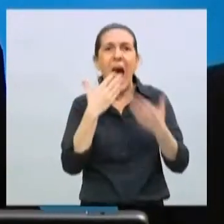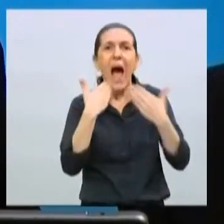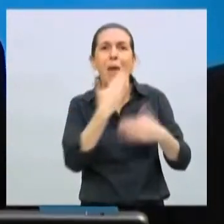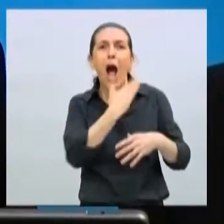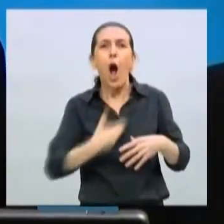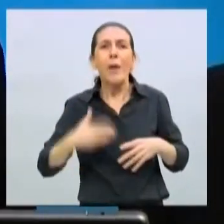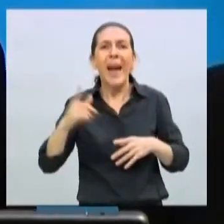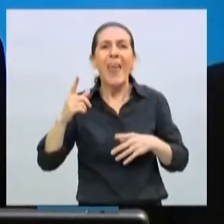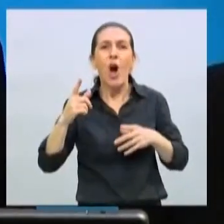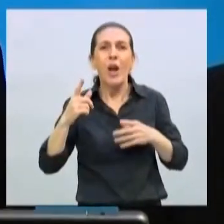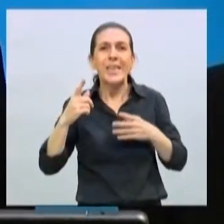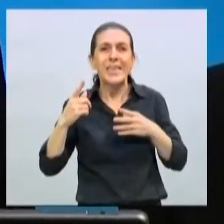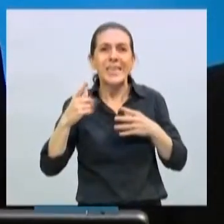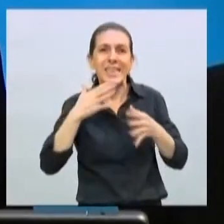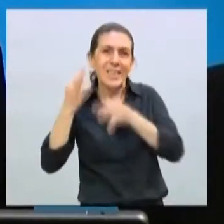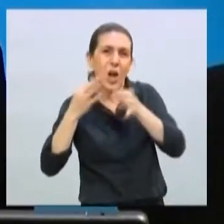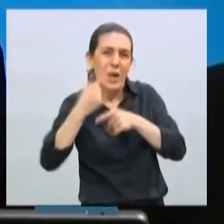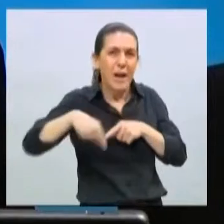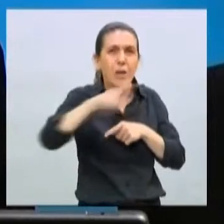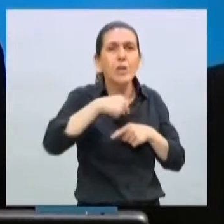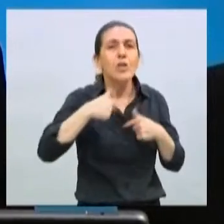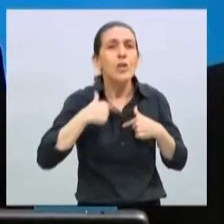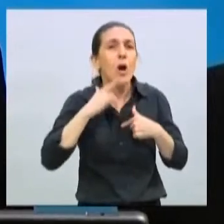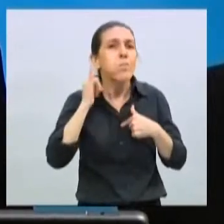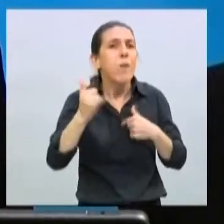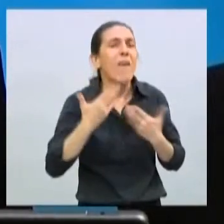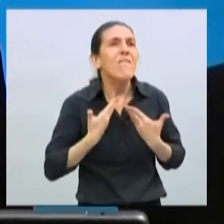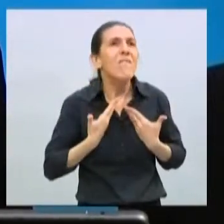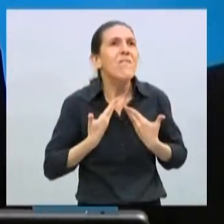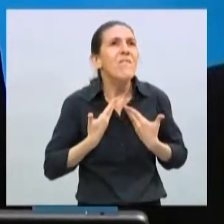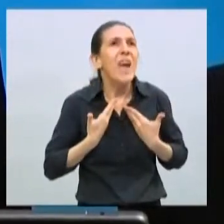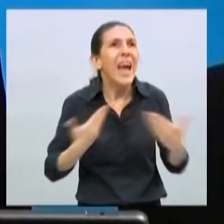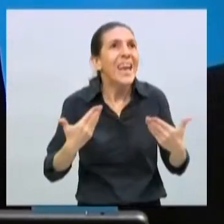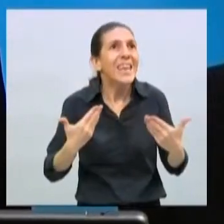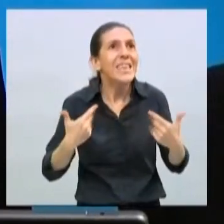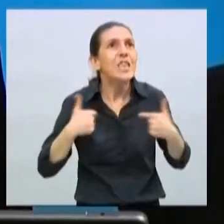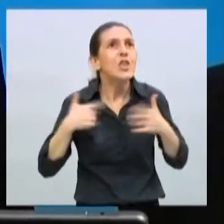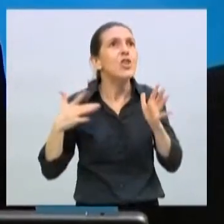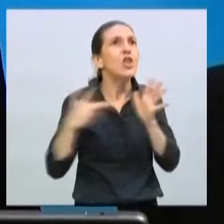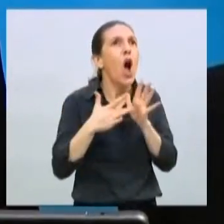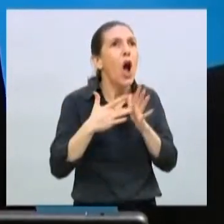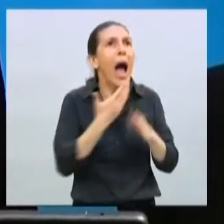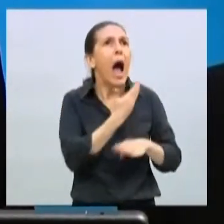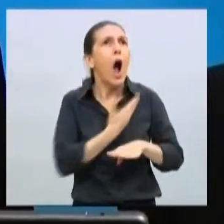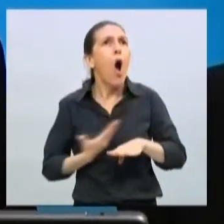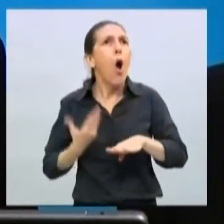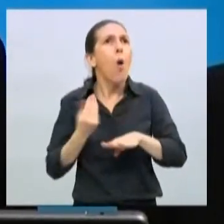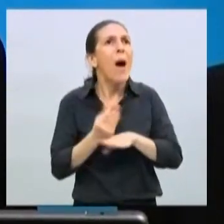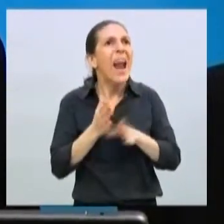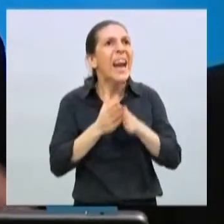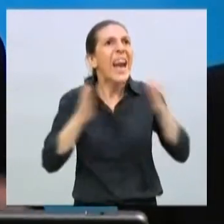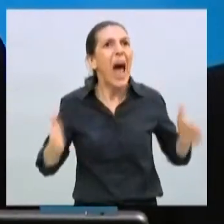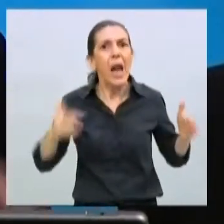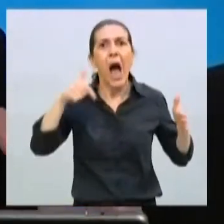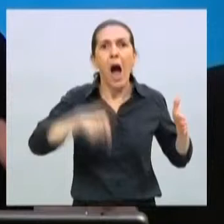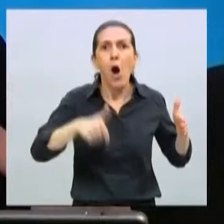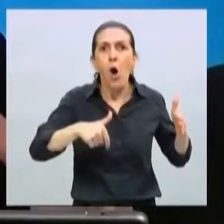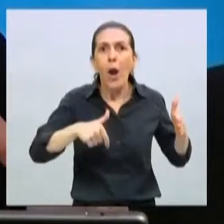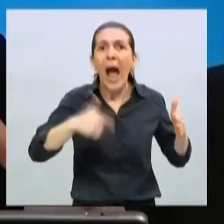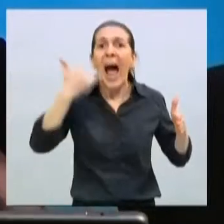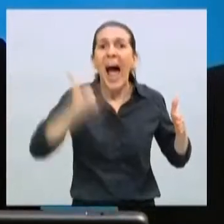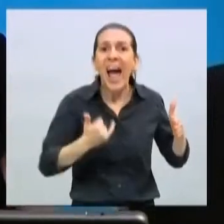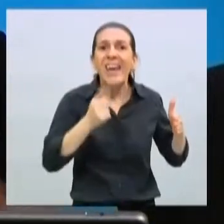gobernadores, les dije que yo estaba muy feliz el tiempo que me había tocado gobernar la Argentina, porque tenía